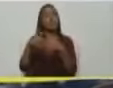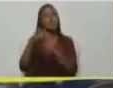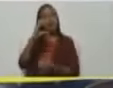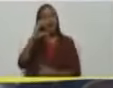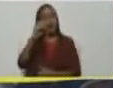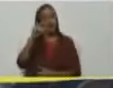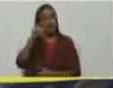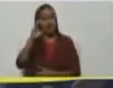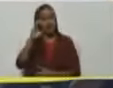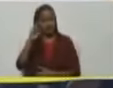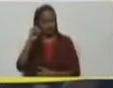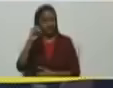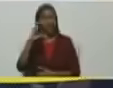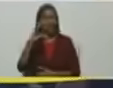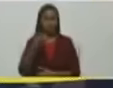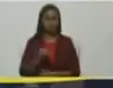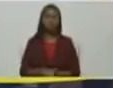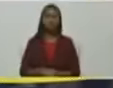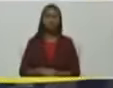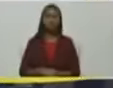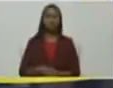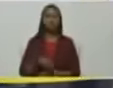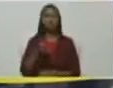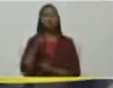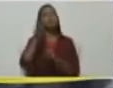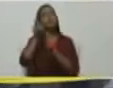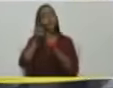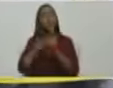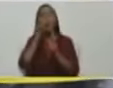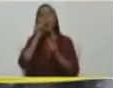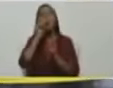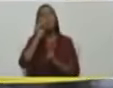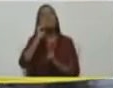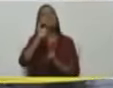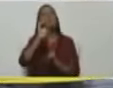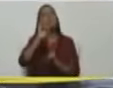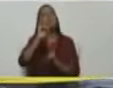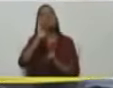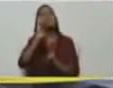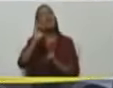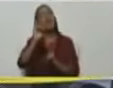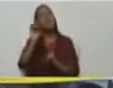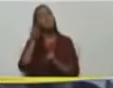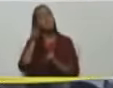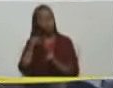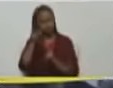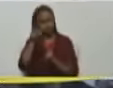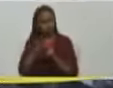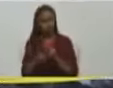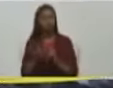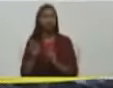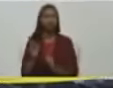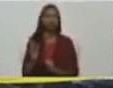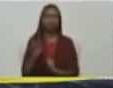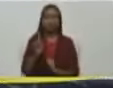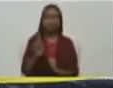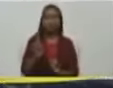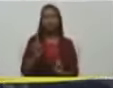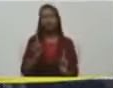and Production Limited, y David Campbell, director de la empresa BP Exploration Caribbean